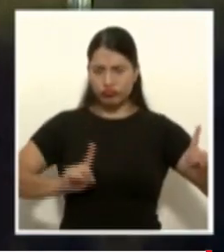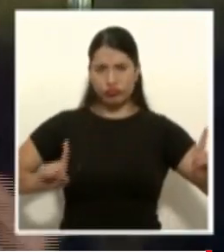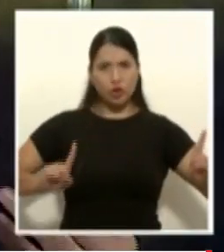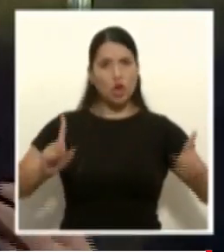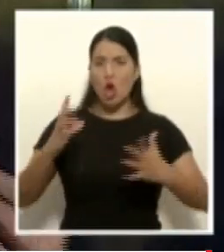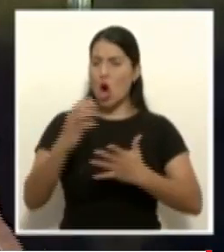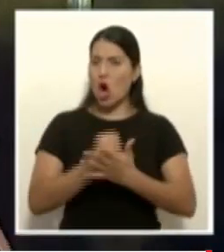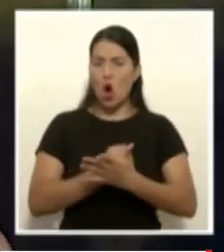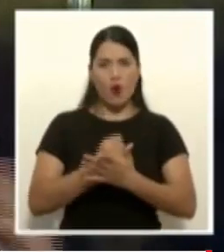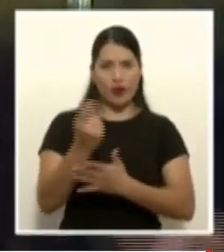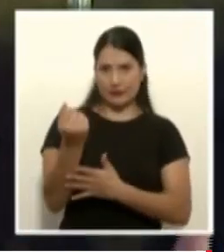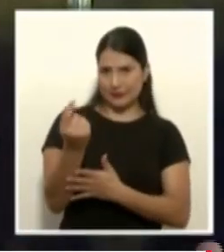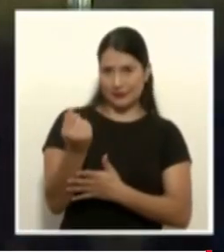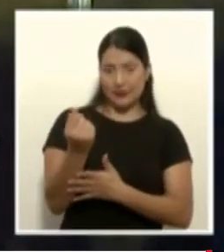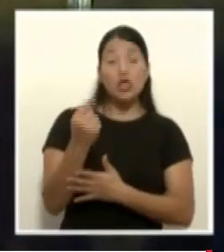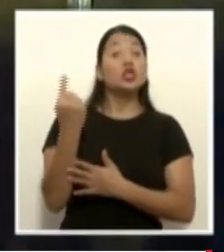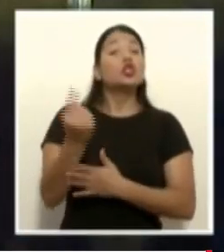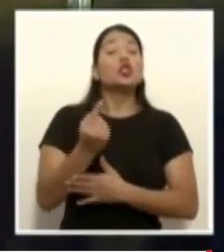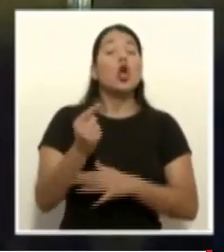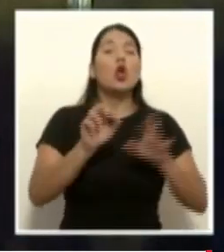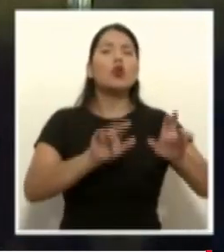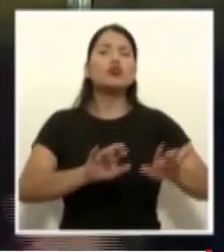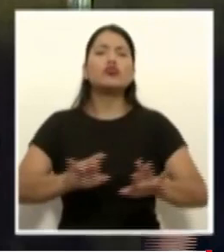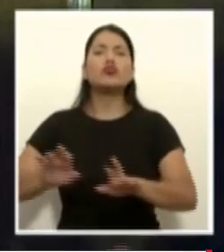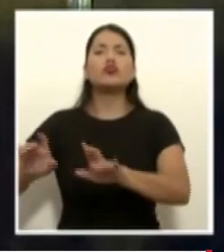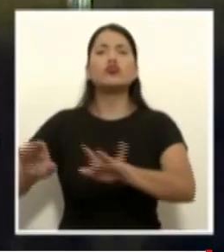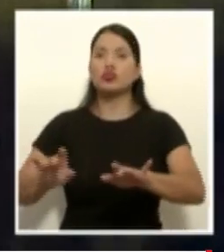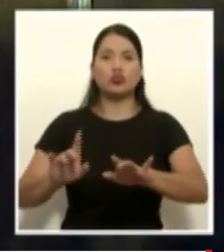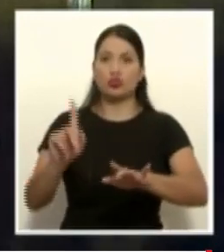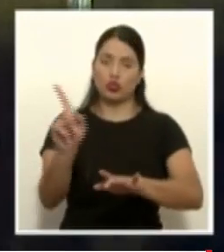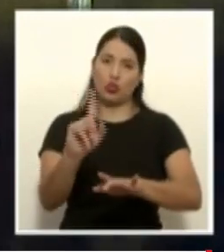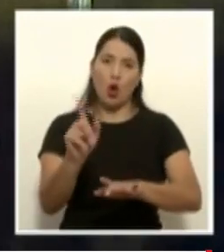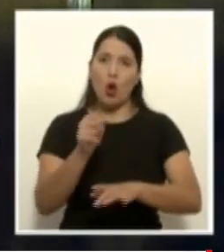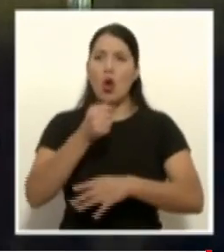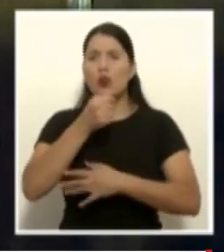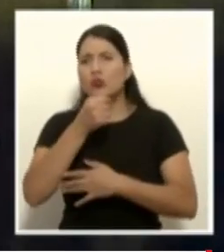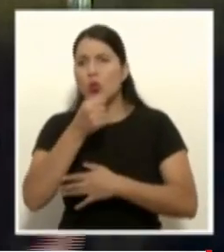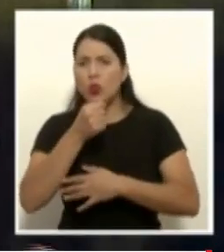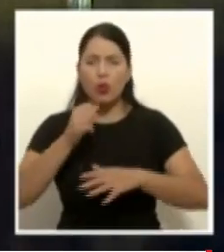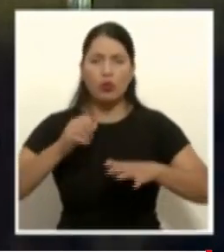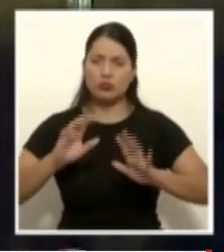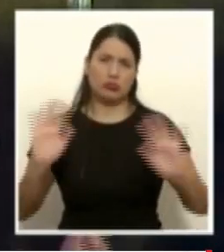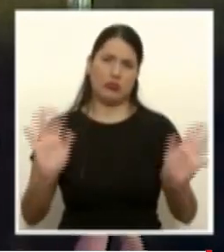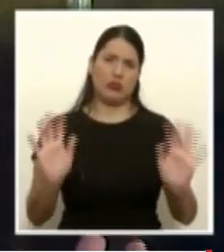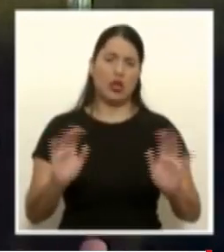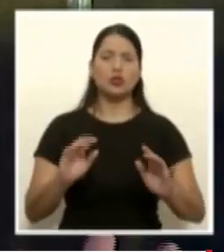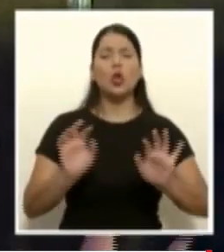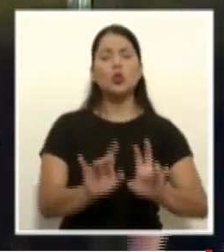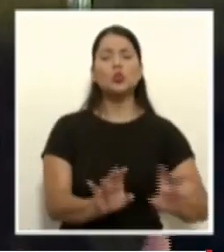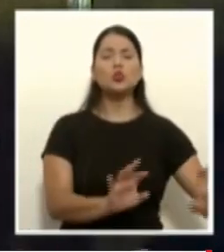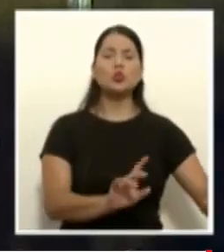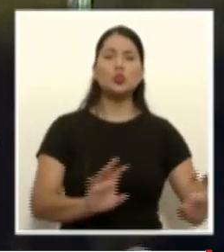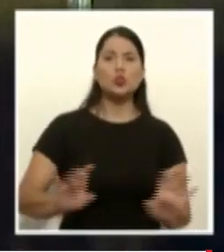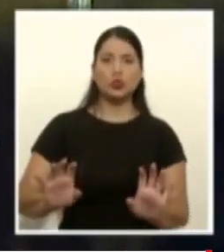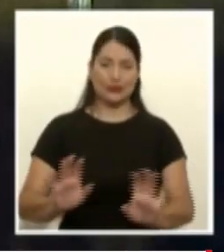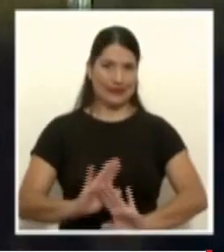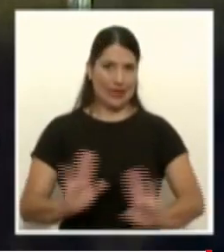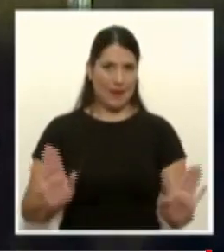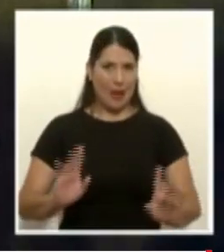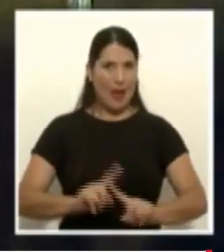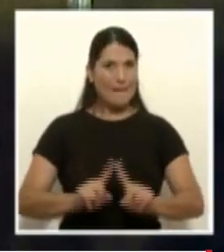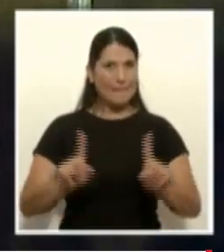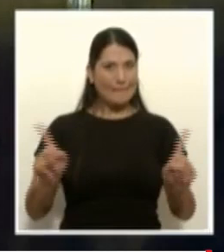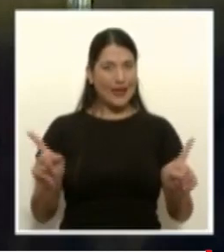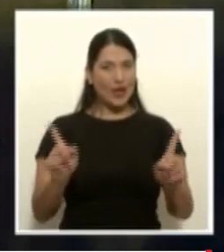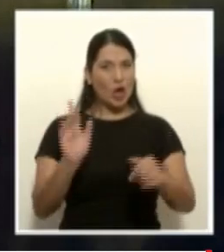con un piano, es decir, no es cantado ni es con instrumentos de viento, que entiendo que eso son parte de las solicitudes, pero nos dimos cuenta que los músicos, por ejemplo, no estaban enterados